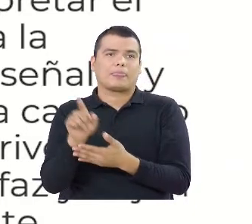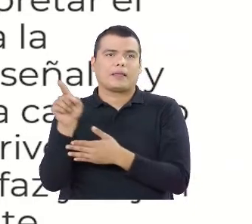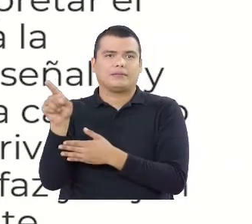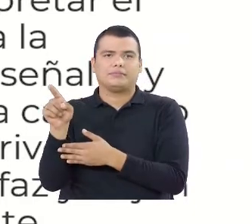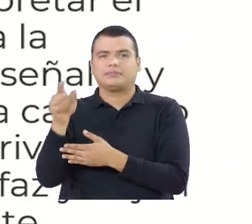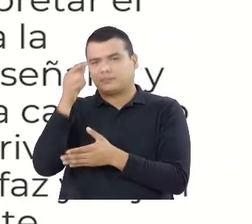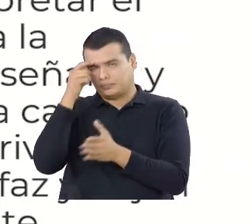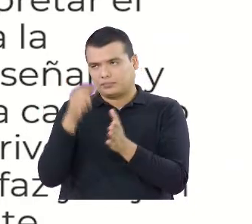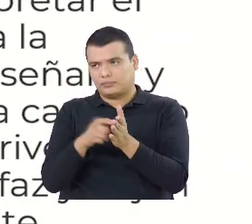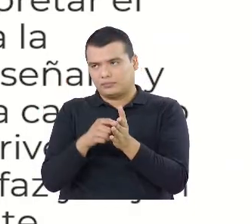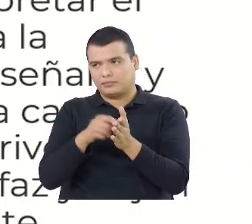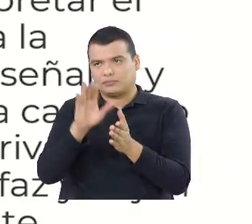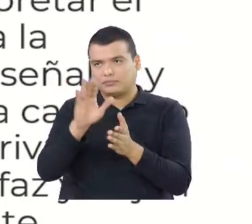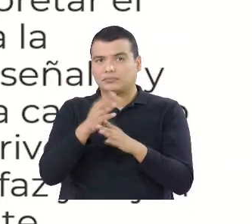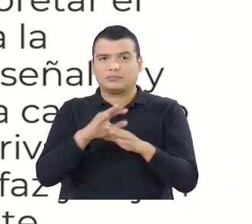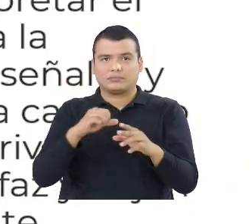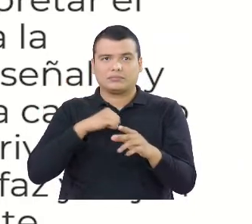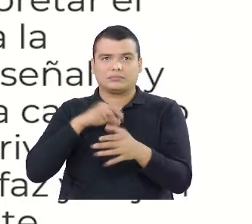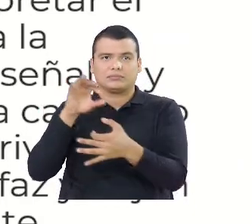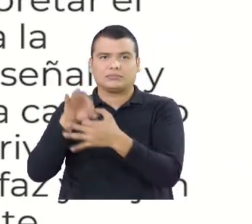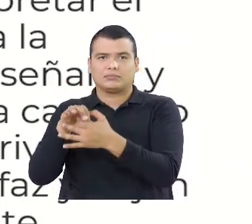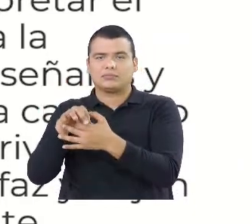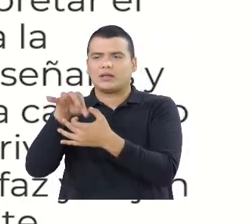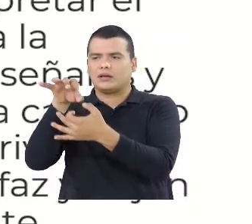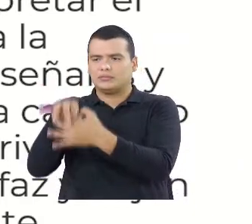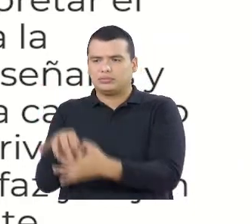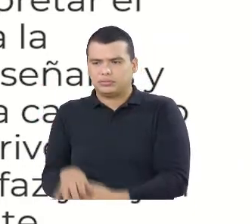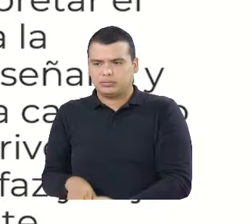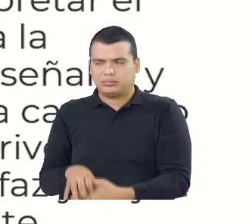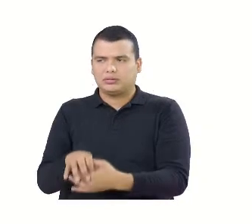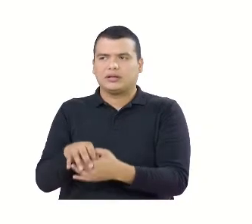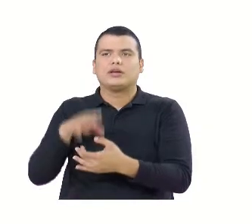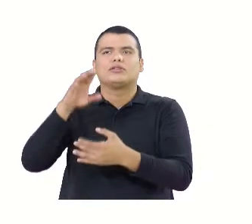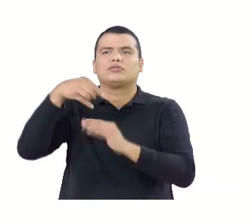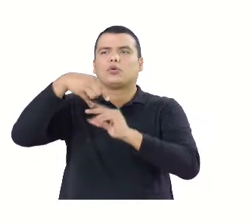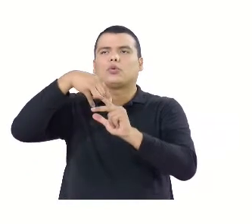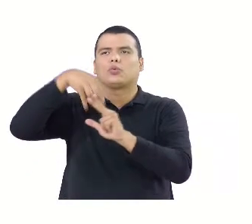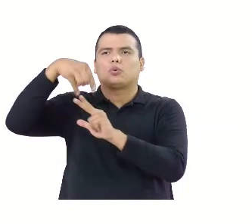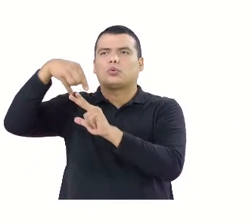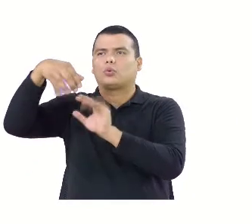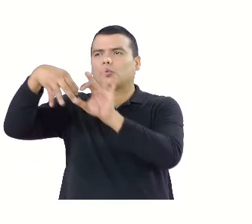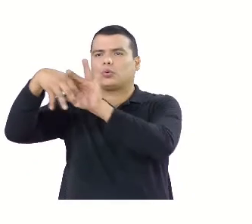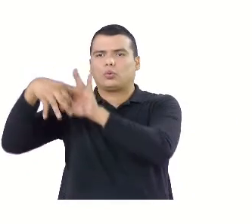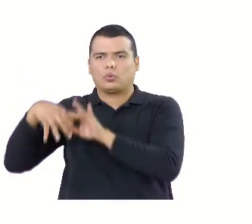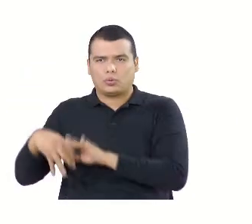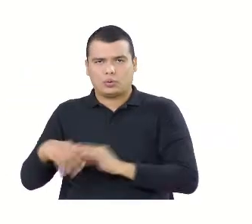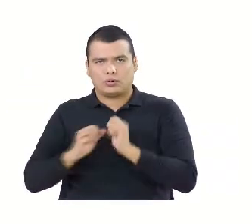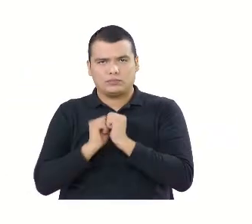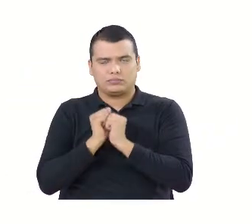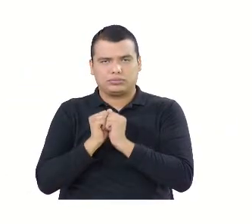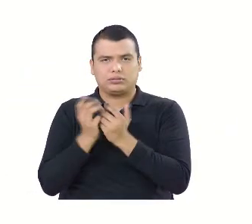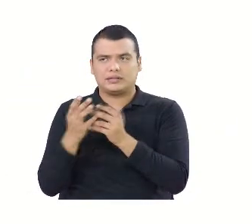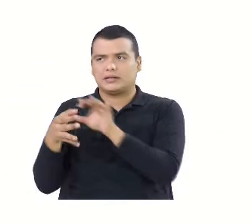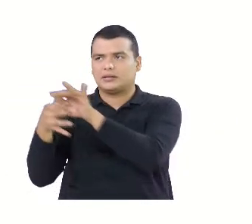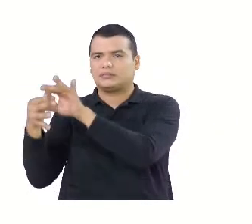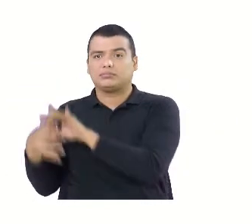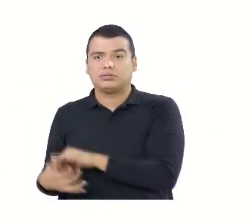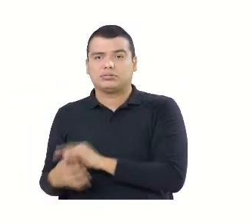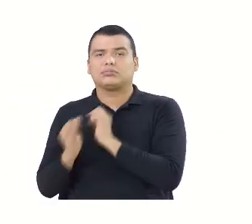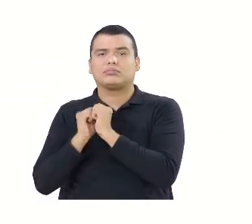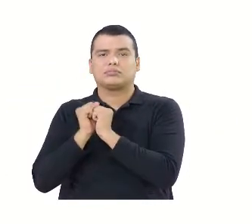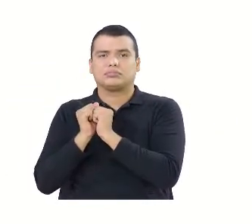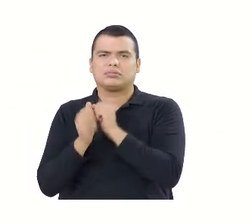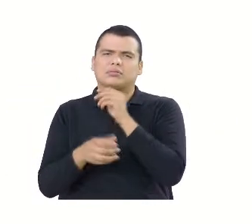tarjeta de memoria, tenemos los drives y los motores. Ese es el sistema que requiere para mover nuestra máquina. Los adicionales están